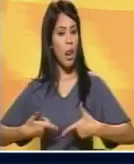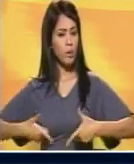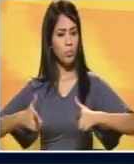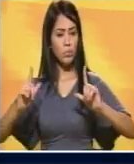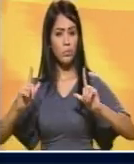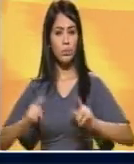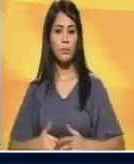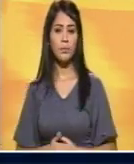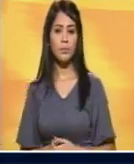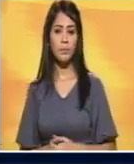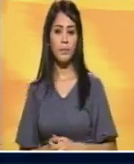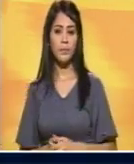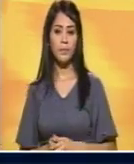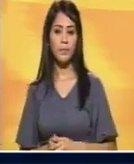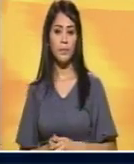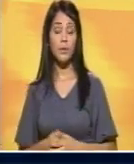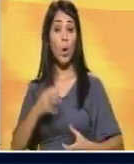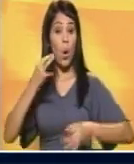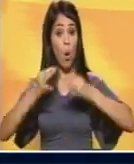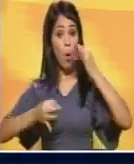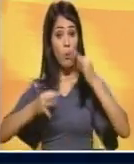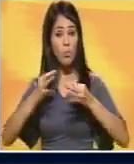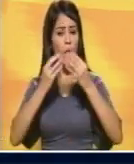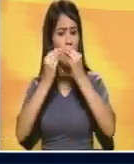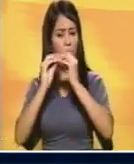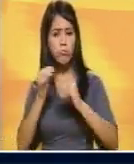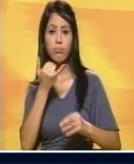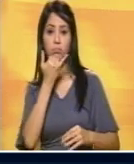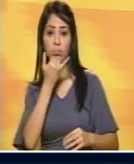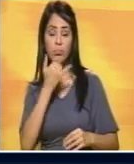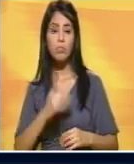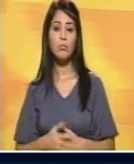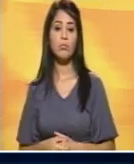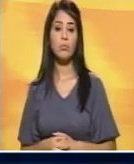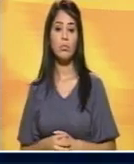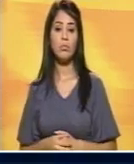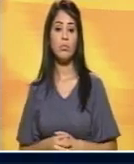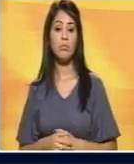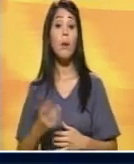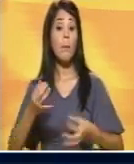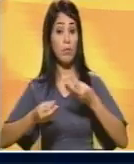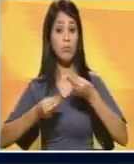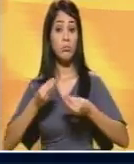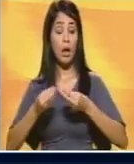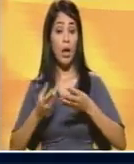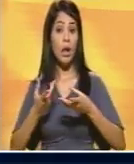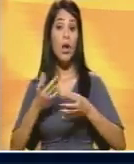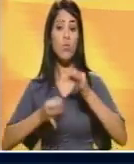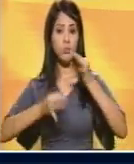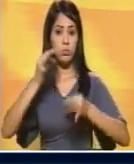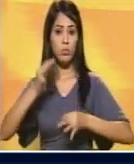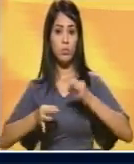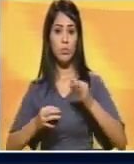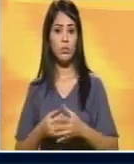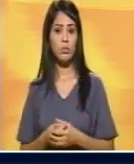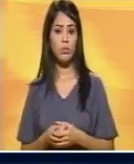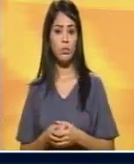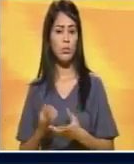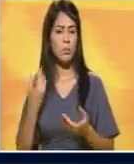autoridades judiciales para enmendar esos errores, para hacer justicia. Pero más allá de